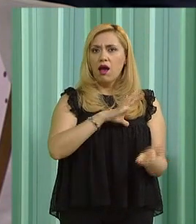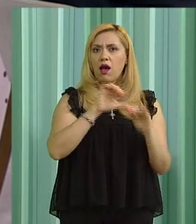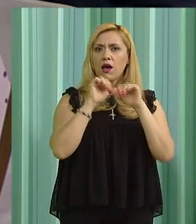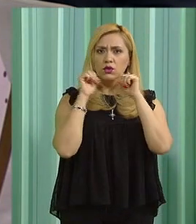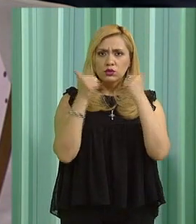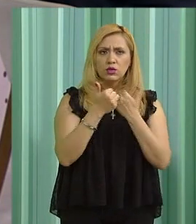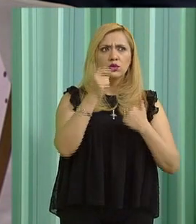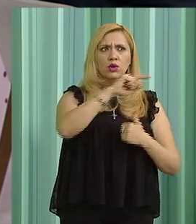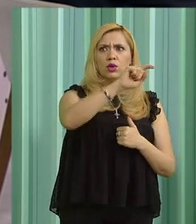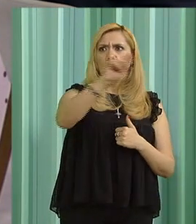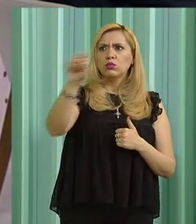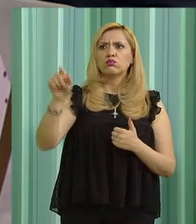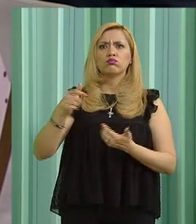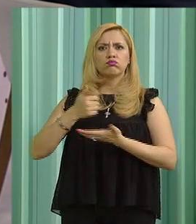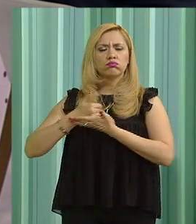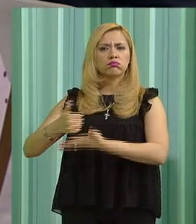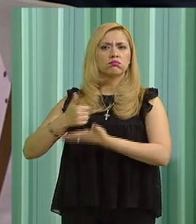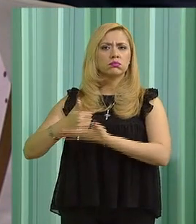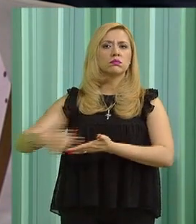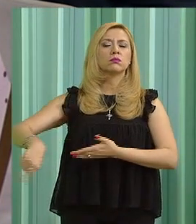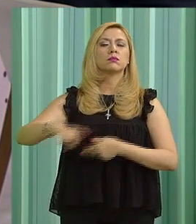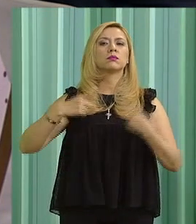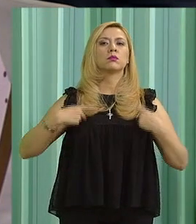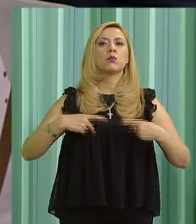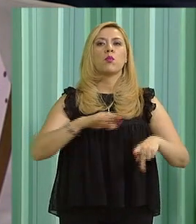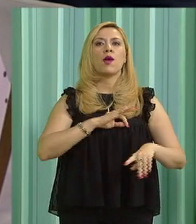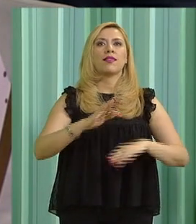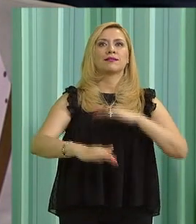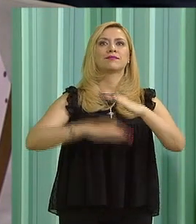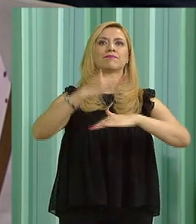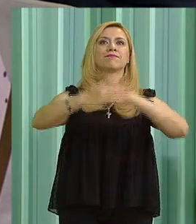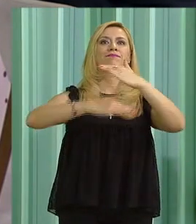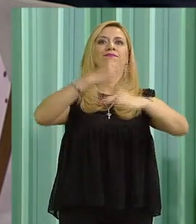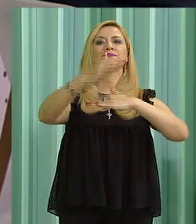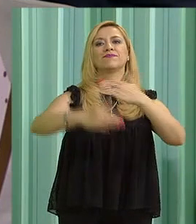trabajo para que estas personas puedan avanzar hacia su